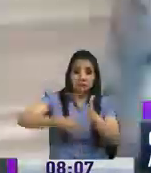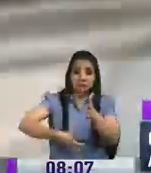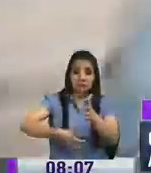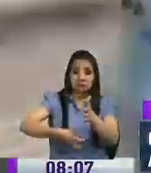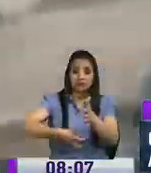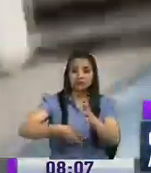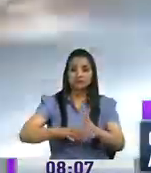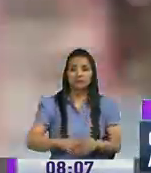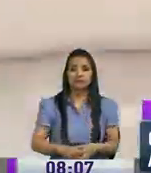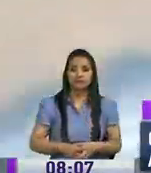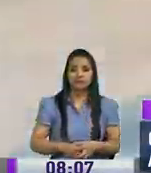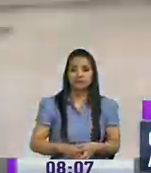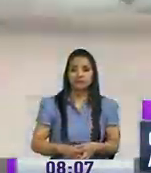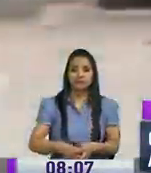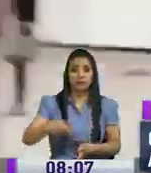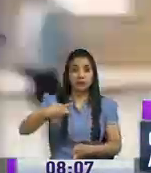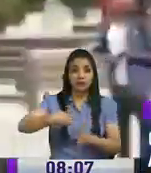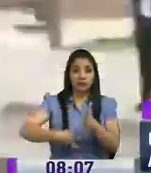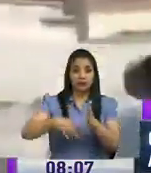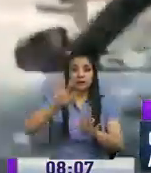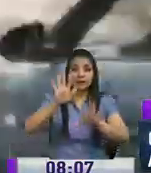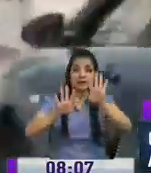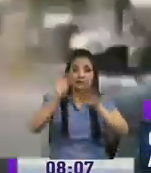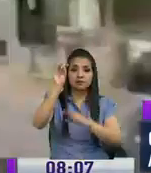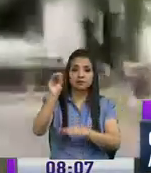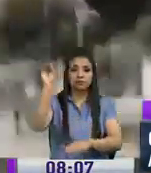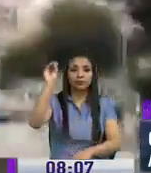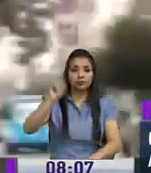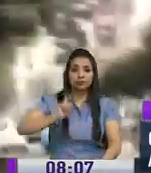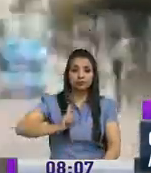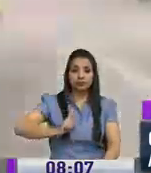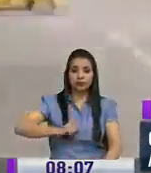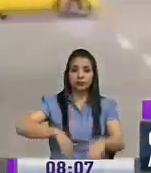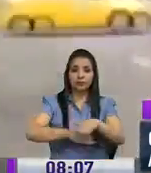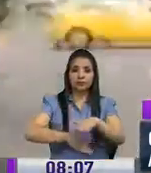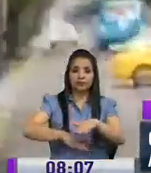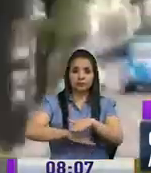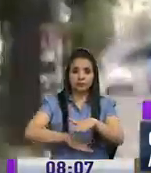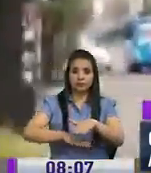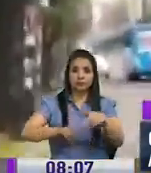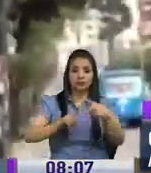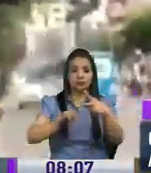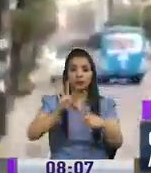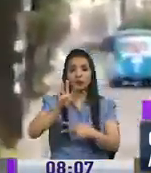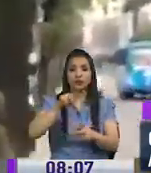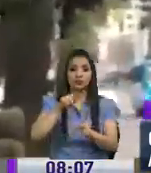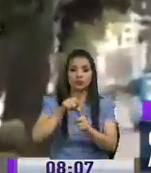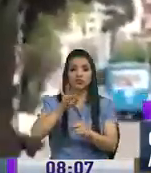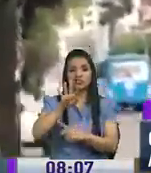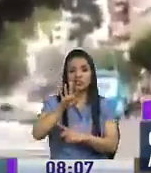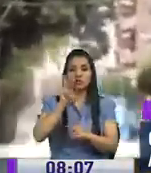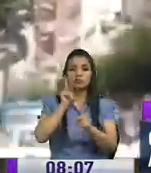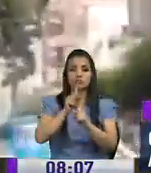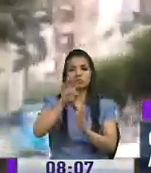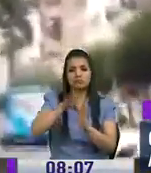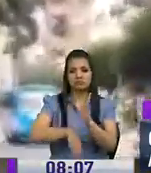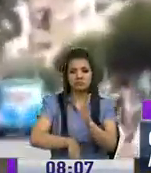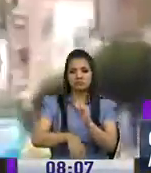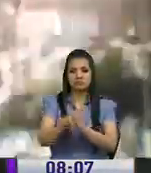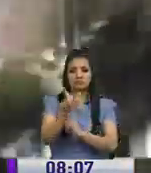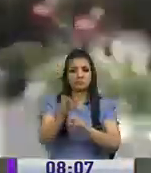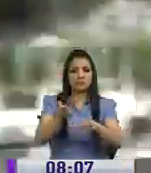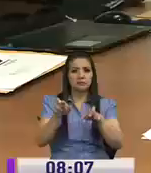quinta clase, es decir, el 15% de un salario básico unificado y 4,5 puntos menos a la licencia.